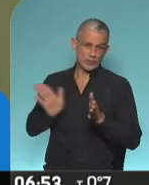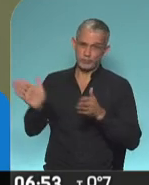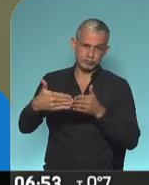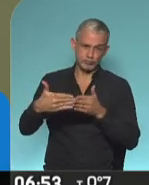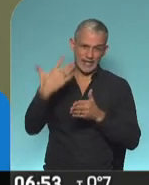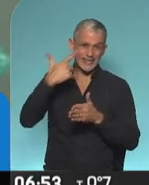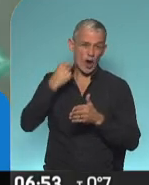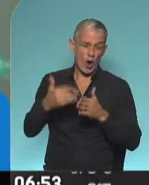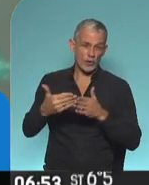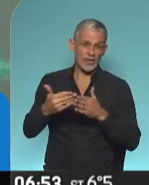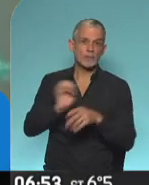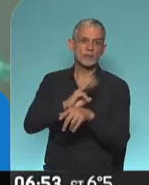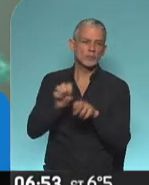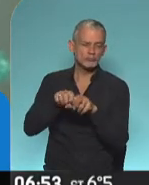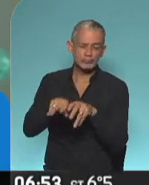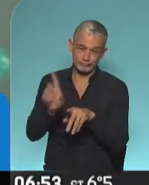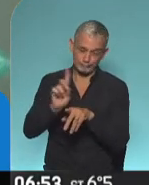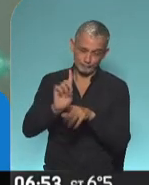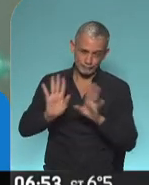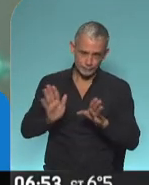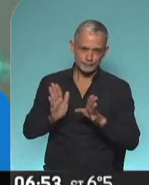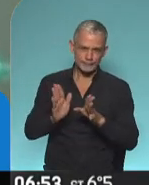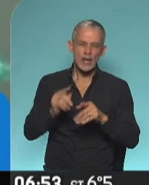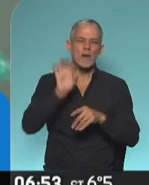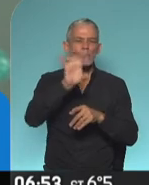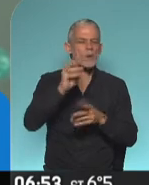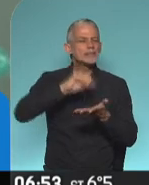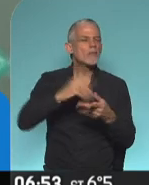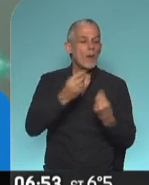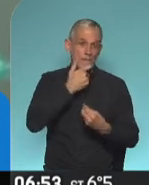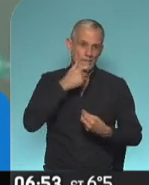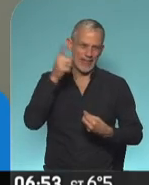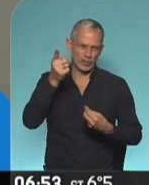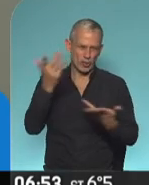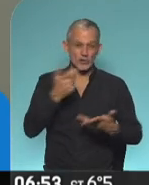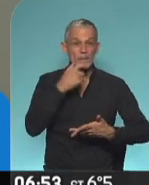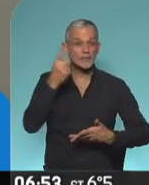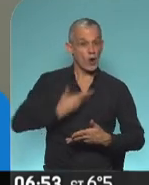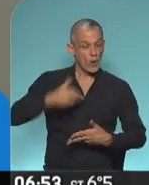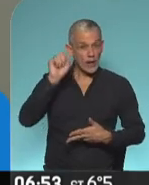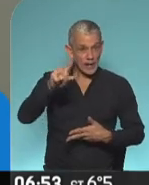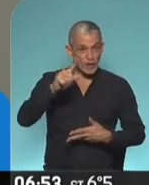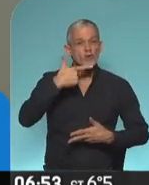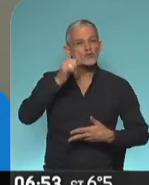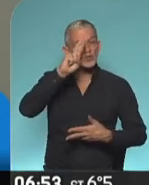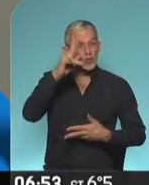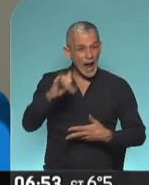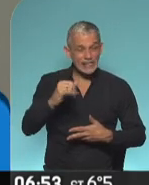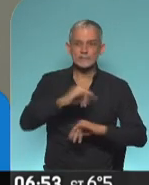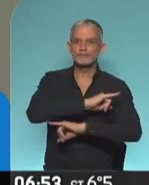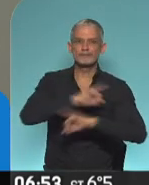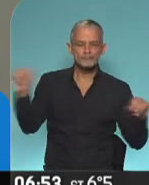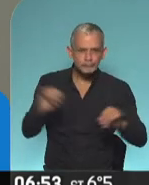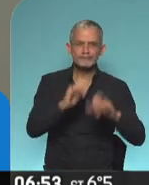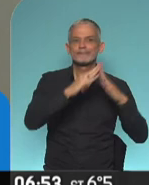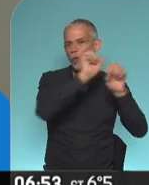para evitar la propagación del coronavirus. Otra provincia con problemas es Mendoza, donde el gobernador Rodolfo Suárez anunció una